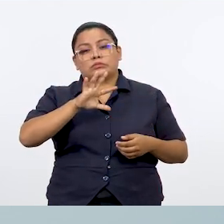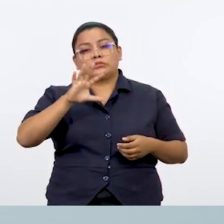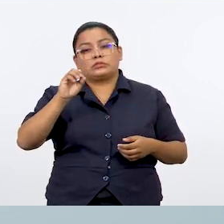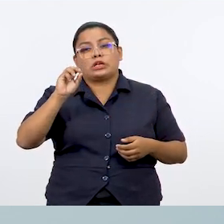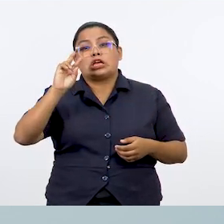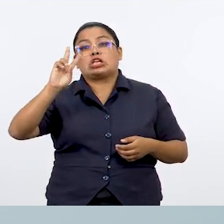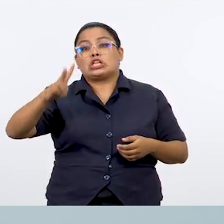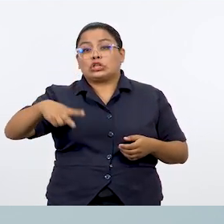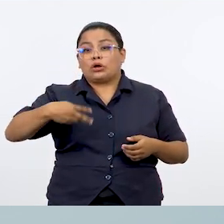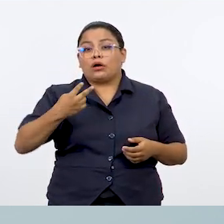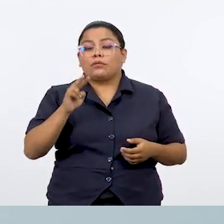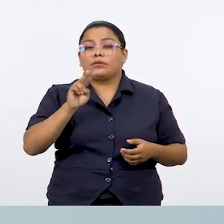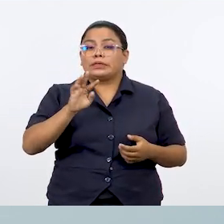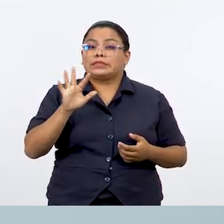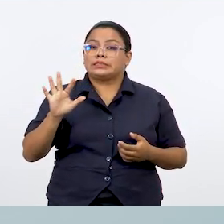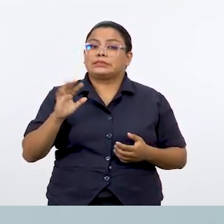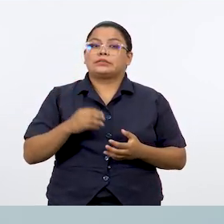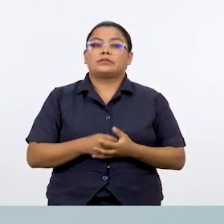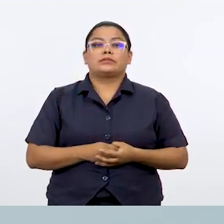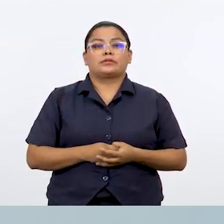es el doble que 25.